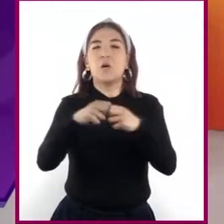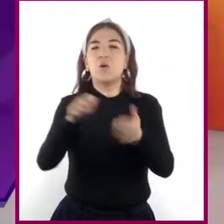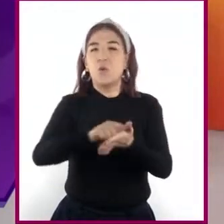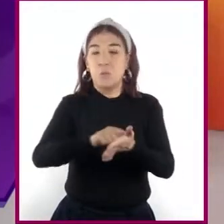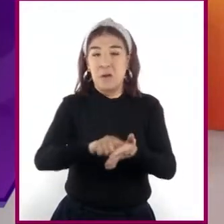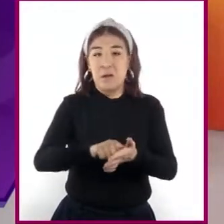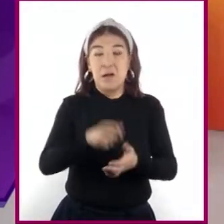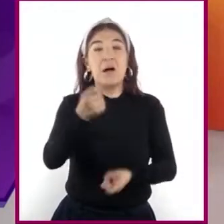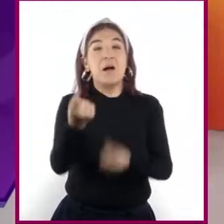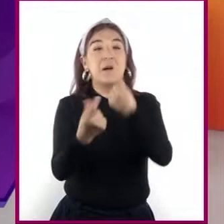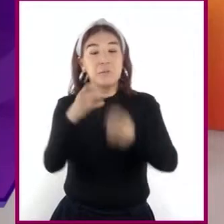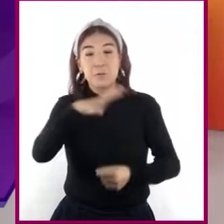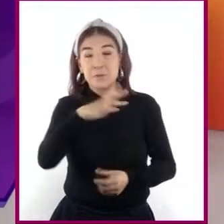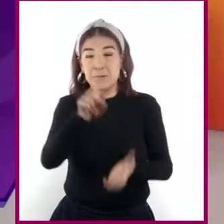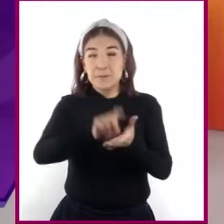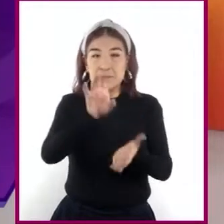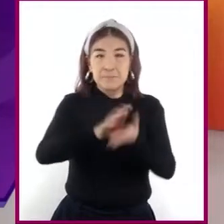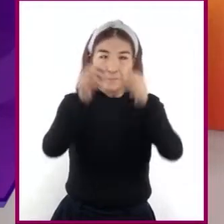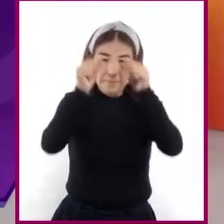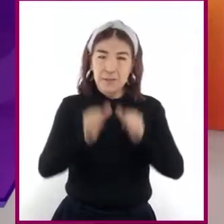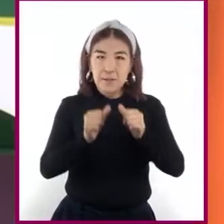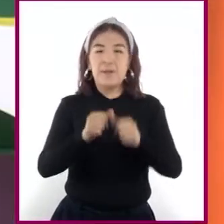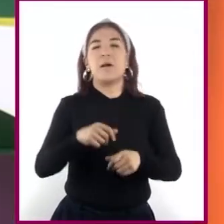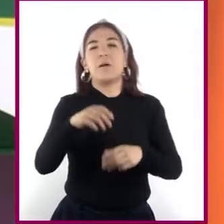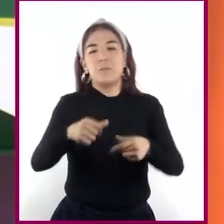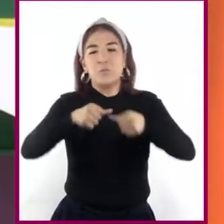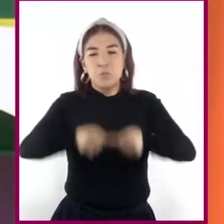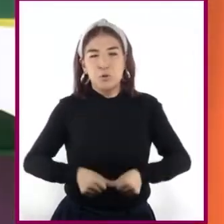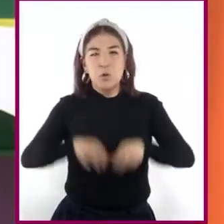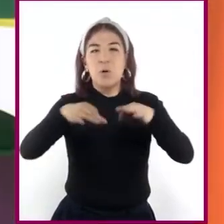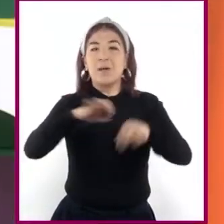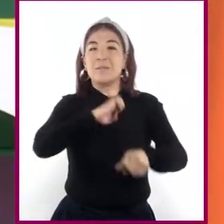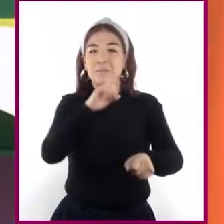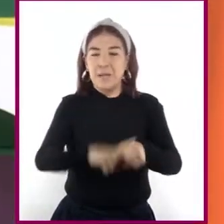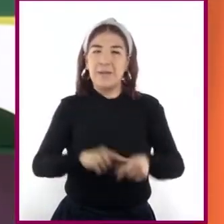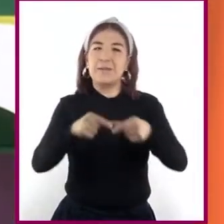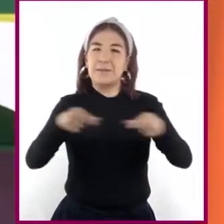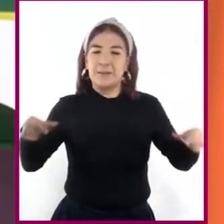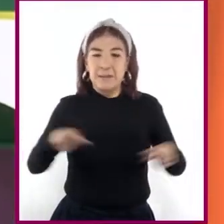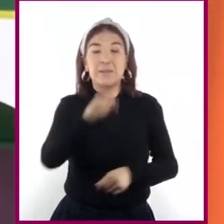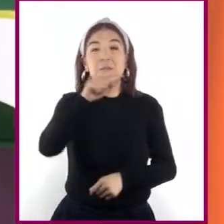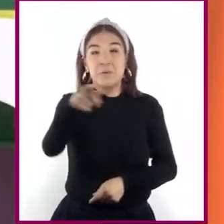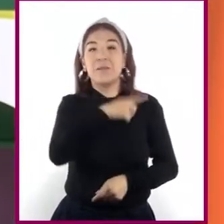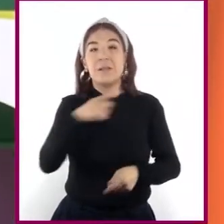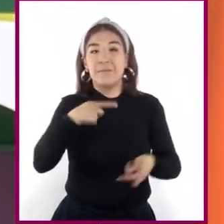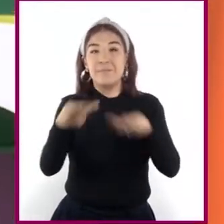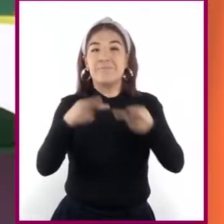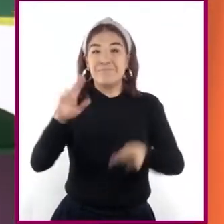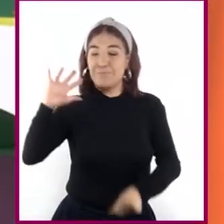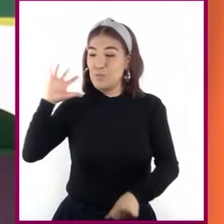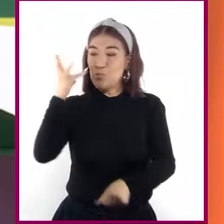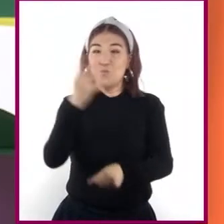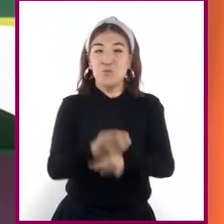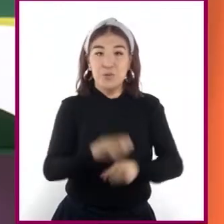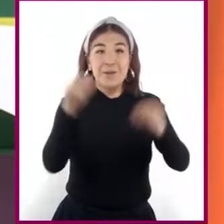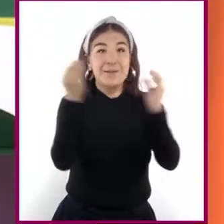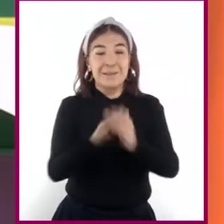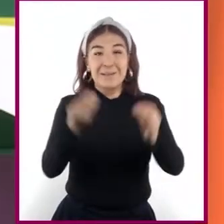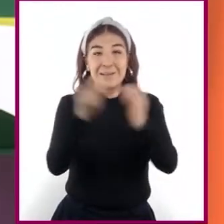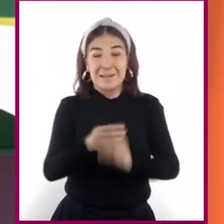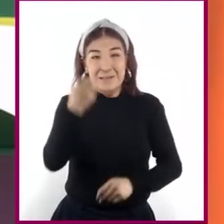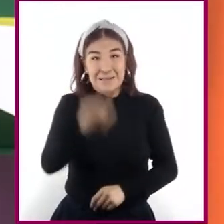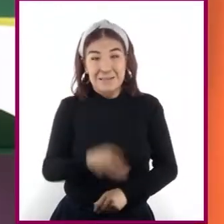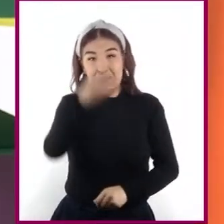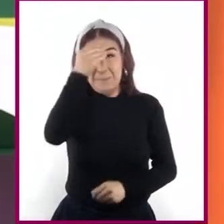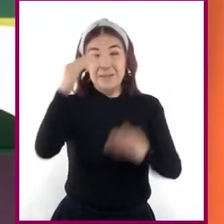visual, preparen hojas Leyer, punzón y regleta. También preparen todos los aprendizajes adquiridos durante las sesiones de Aprende en Casa en